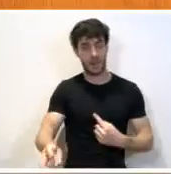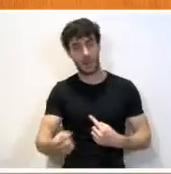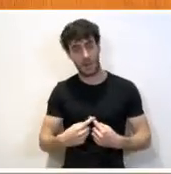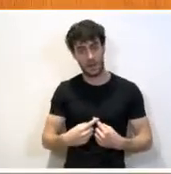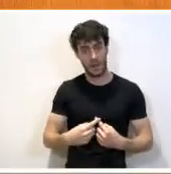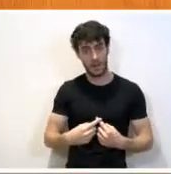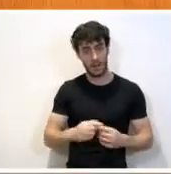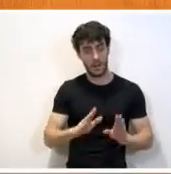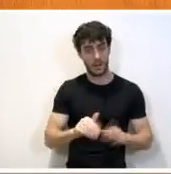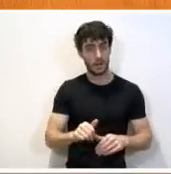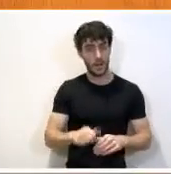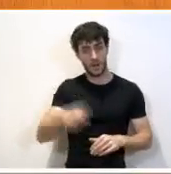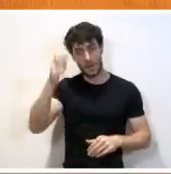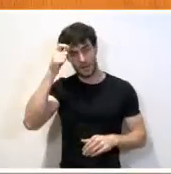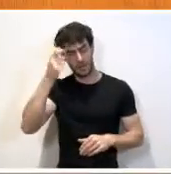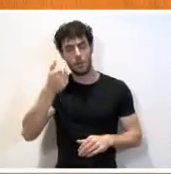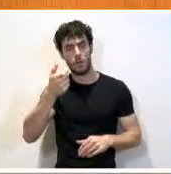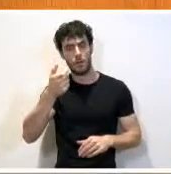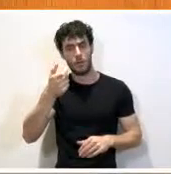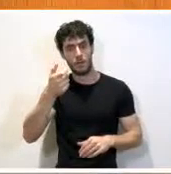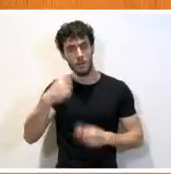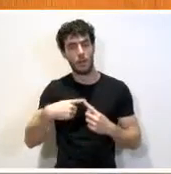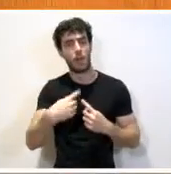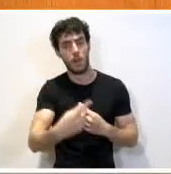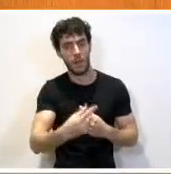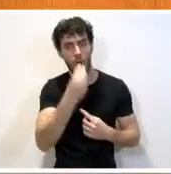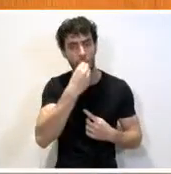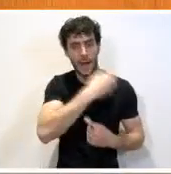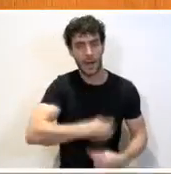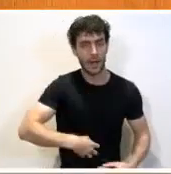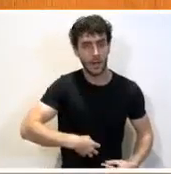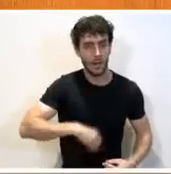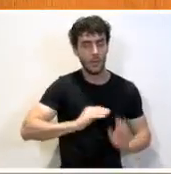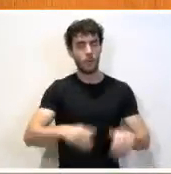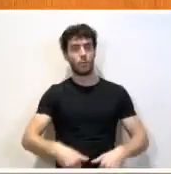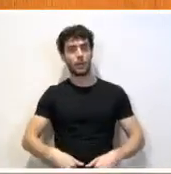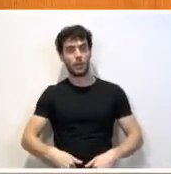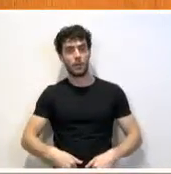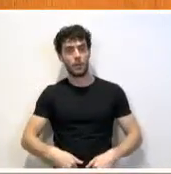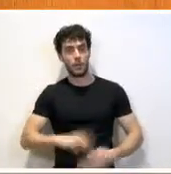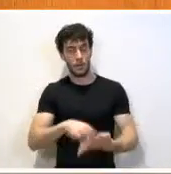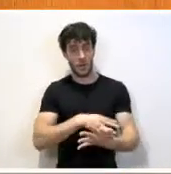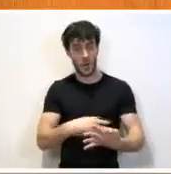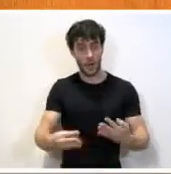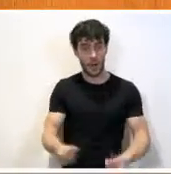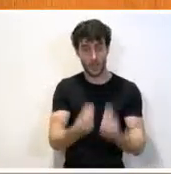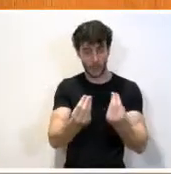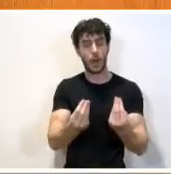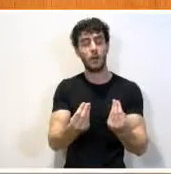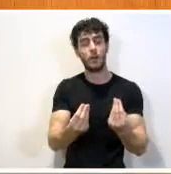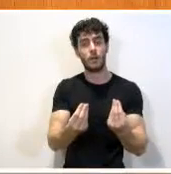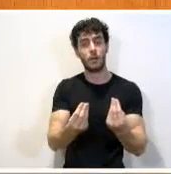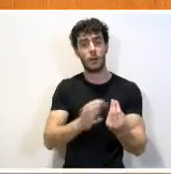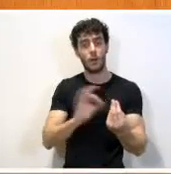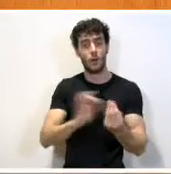Arnedo. ¿Vamos a racionalizar los horarios? ¿O vamos a, por la vía indirecta, obligar a todas las personas que viven